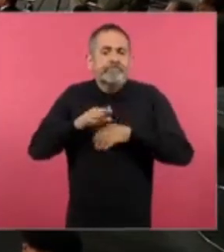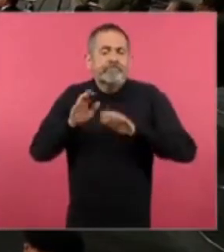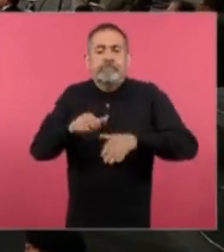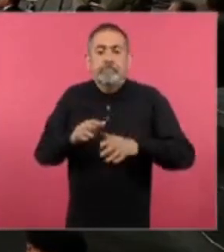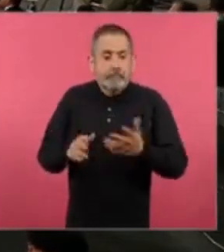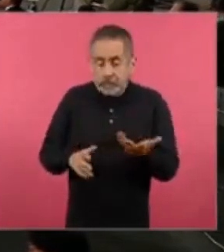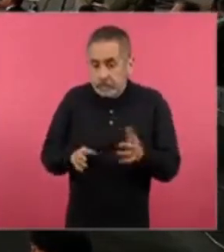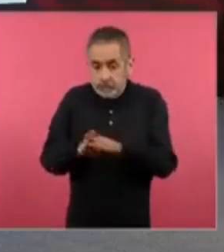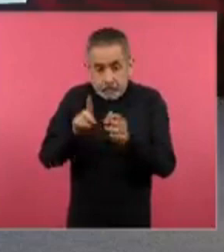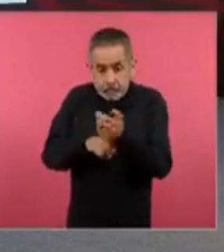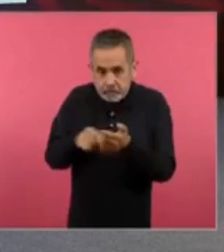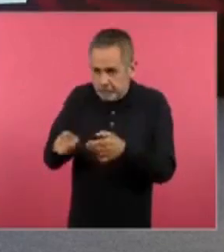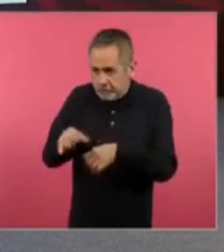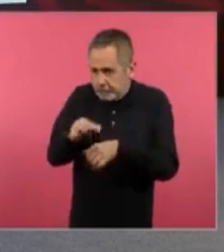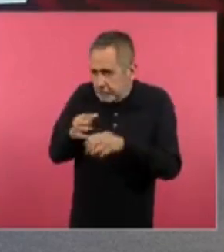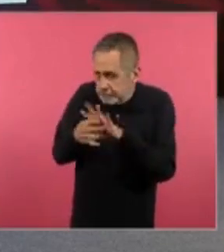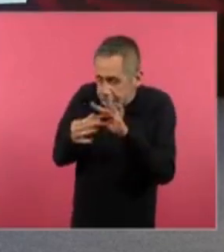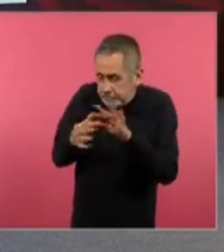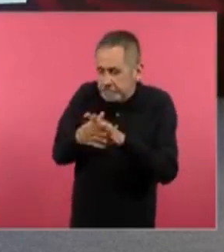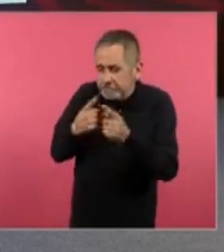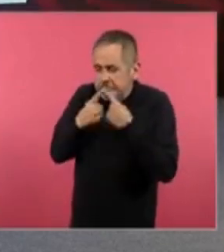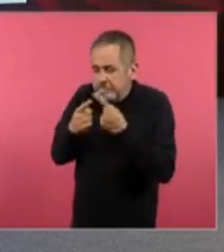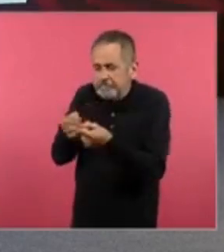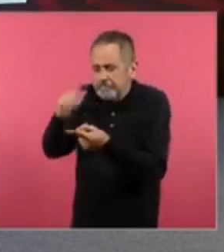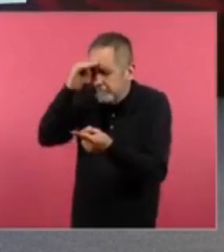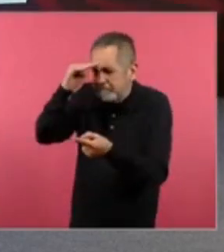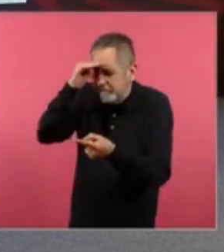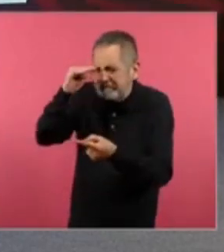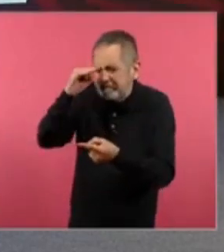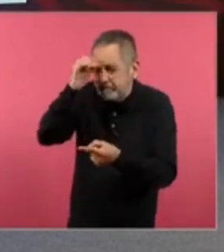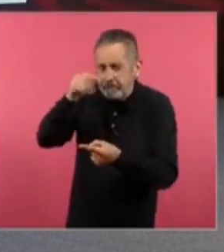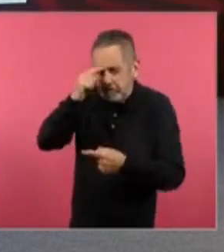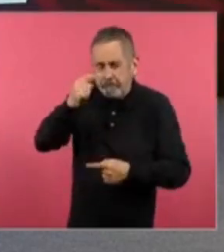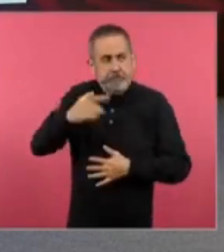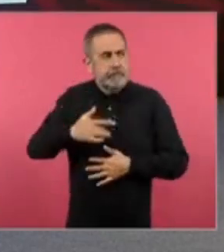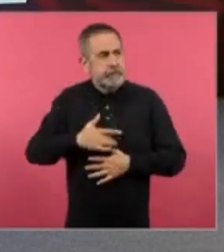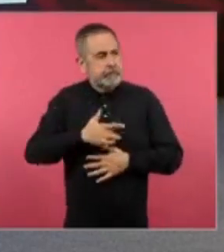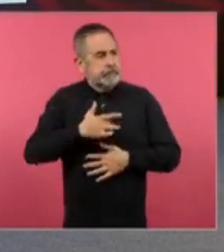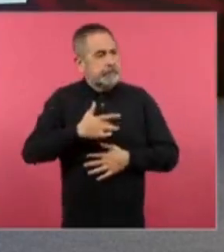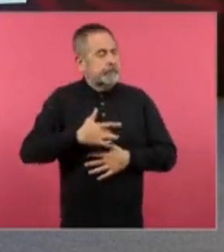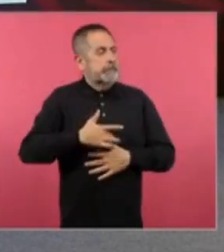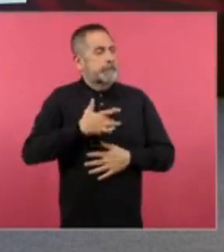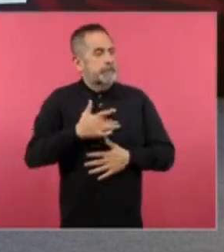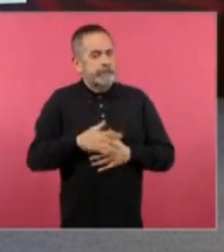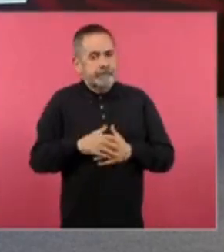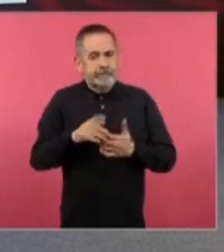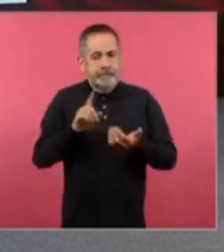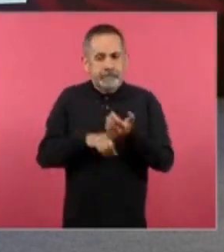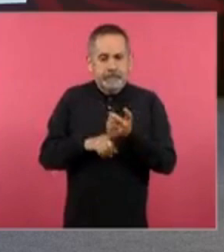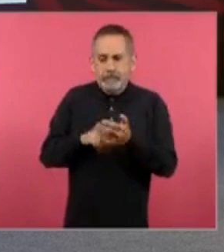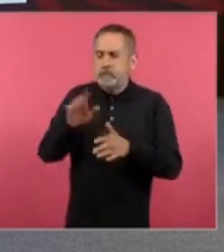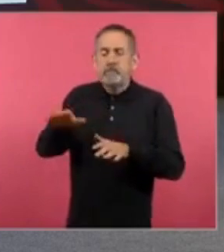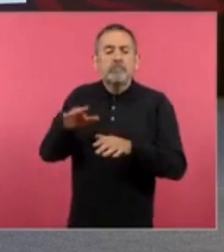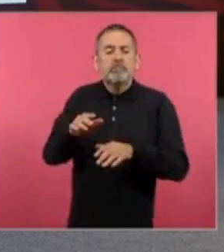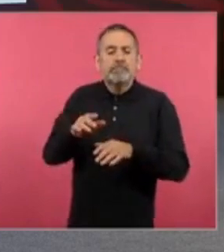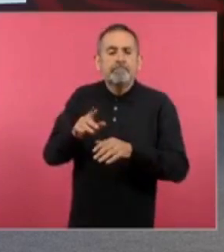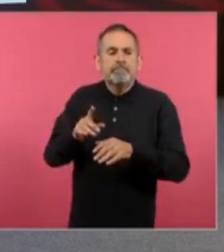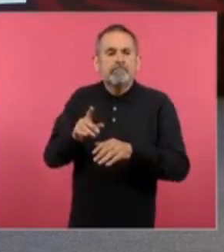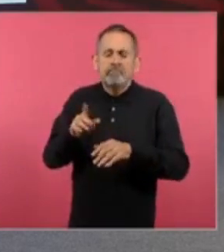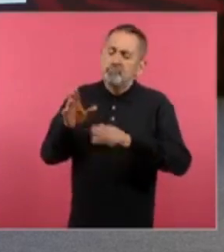la padecemos, pero en el aula la vamos a problematizar, pero no generando el problema,